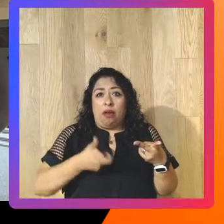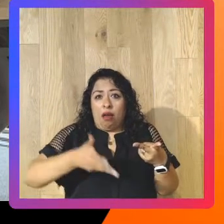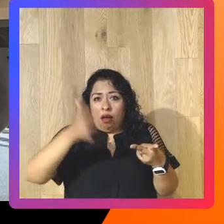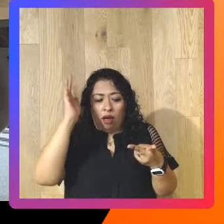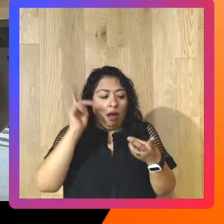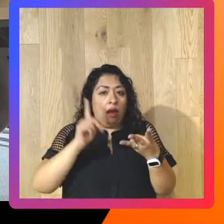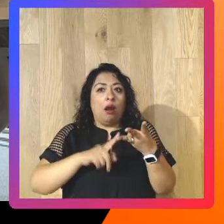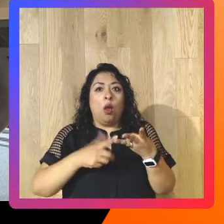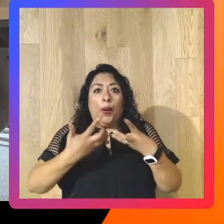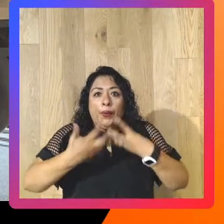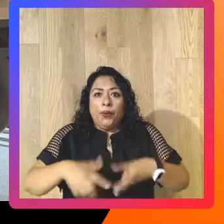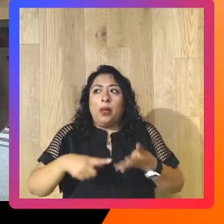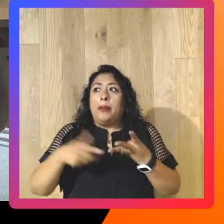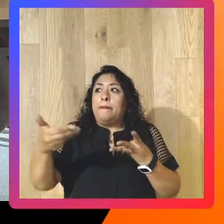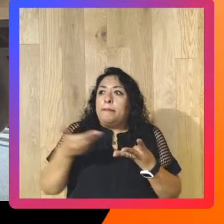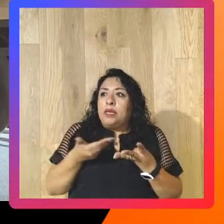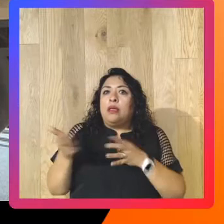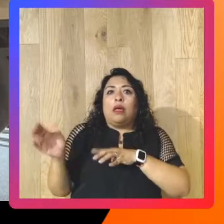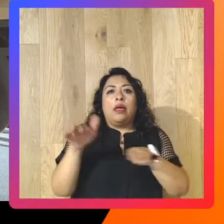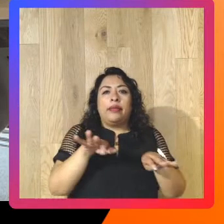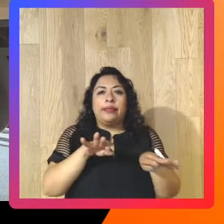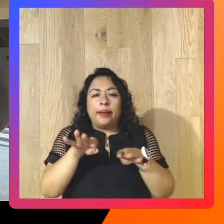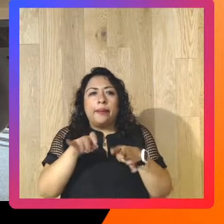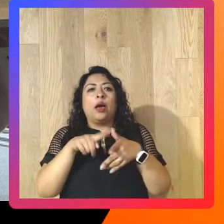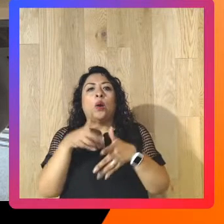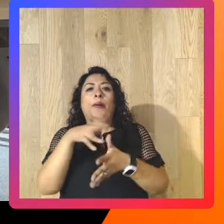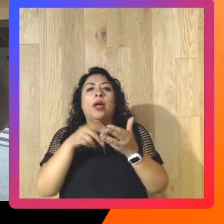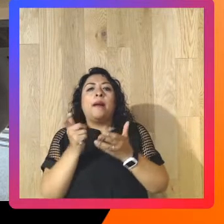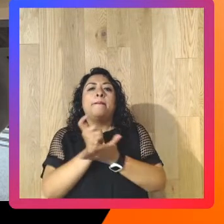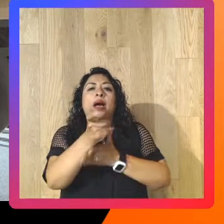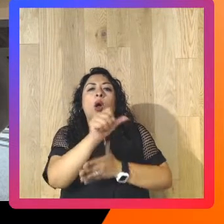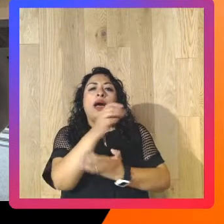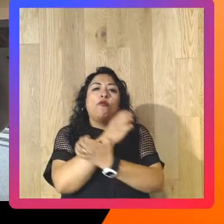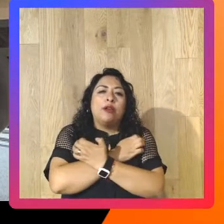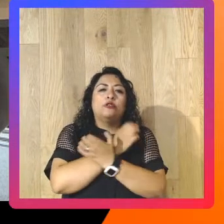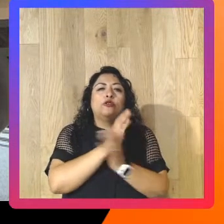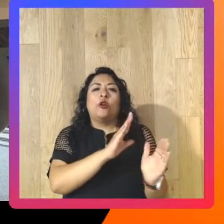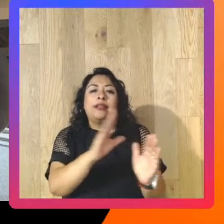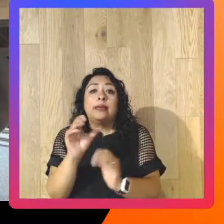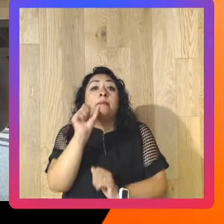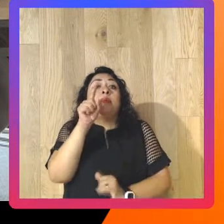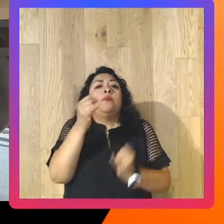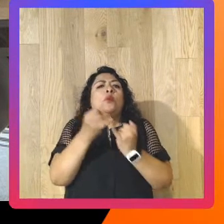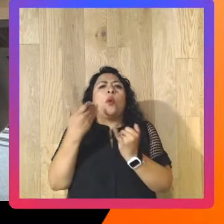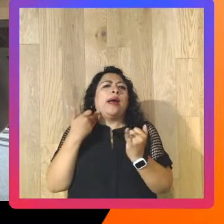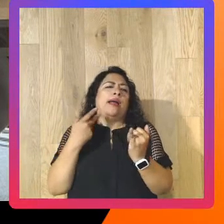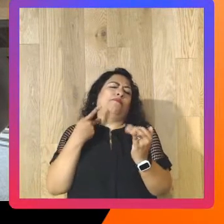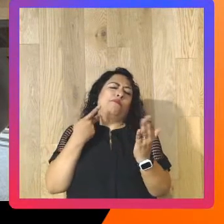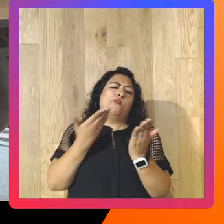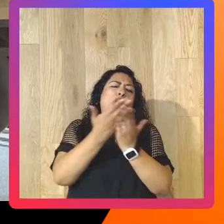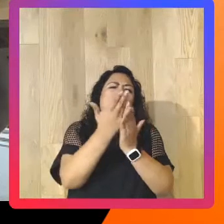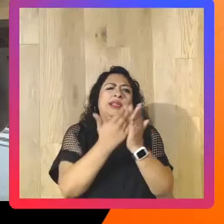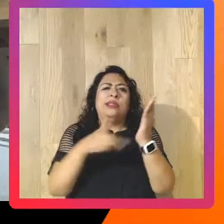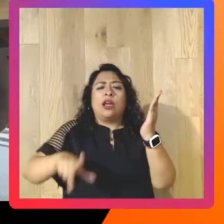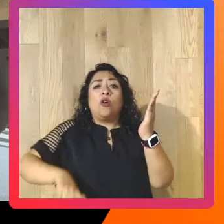productividad, la oferta y la demanda laboral, la inversión en educación y capacitación, así como las políticas